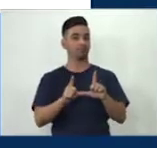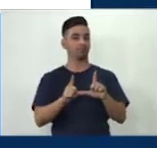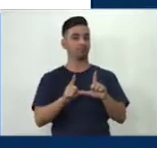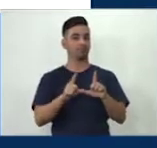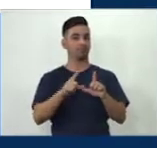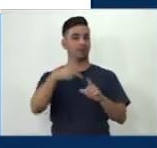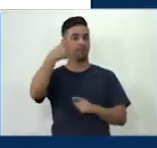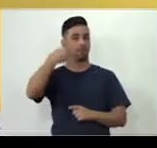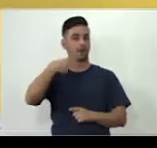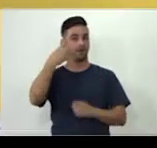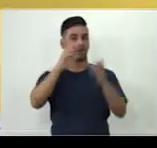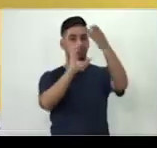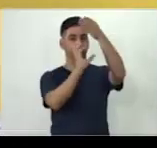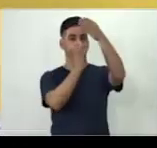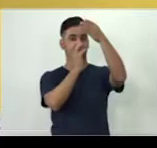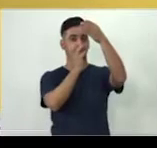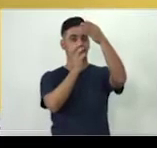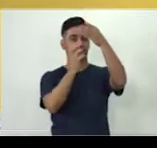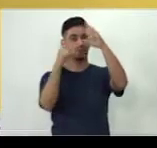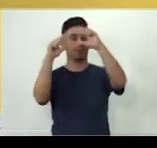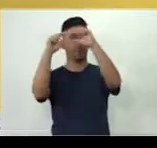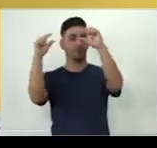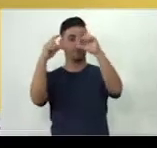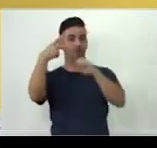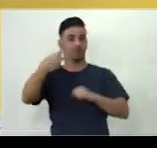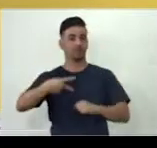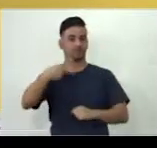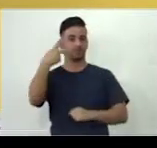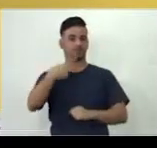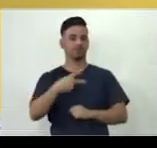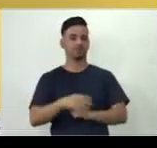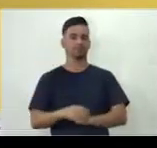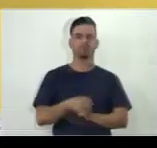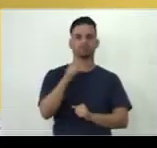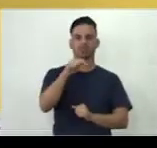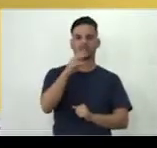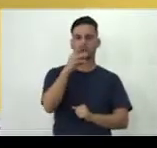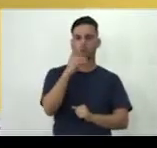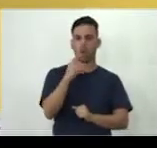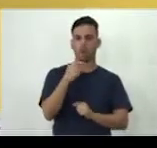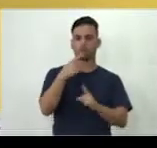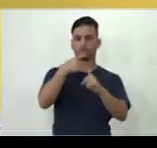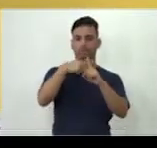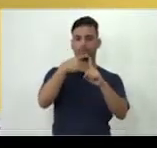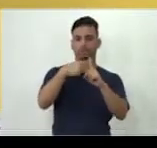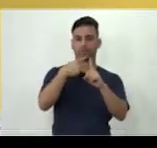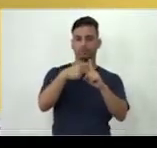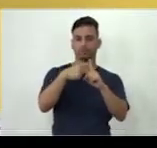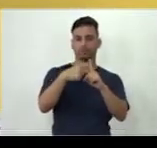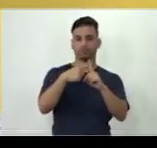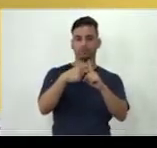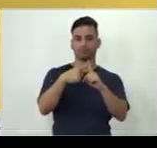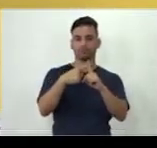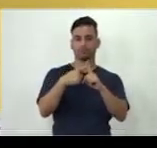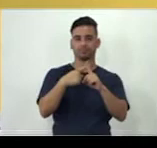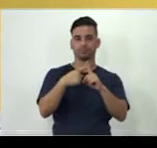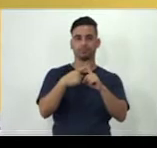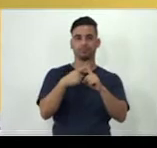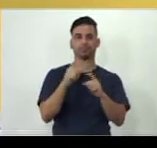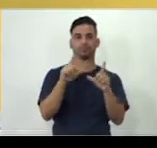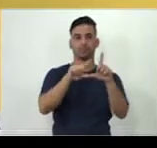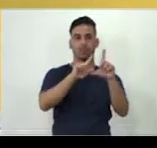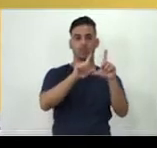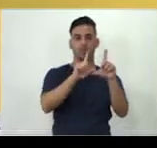la fuente. Por lo tanto, la tensión que va a marcar el voltímetro que está en la fuente va a ser la suma del voltímetro 1 más